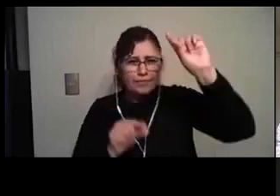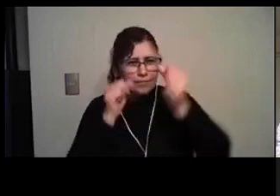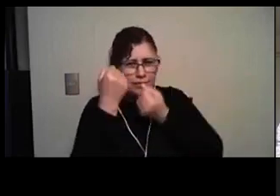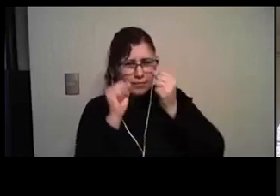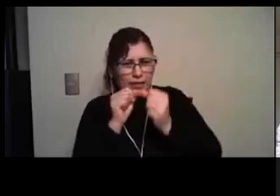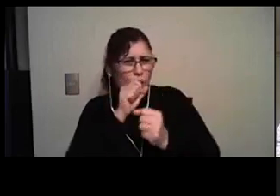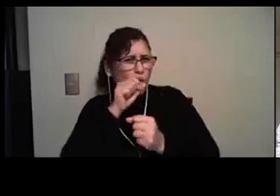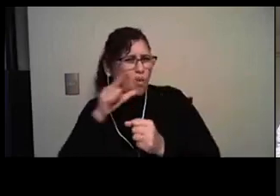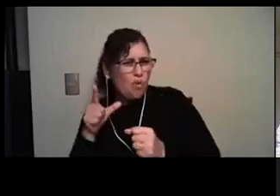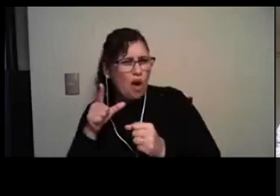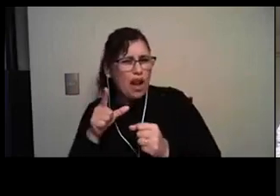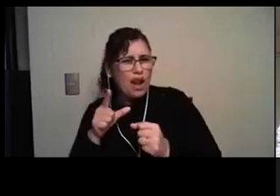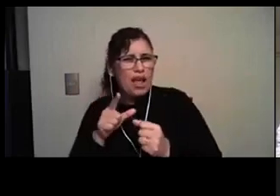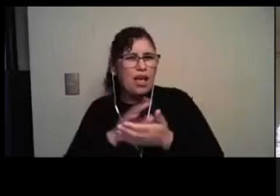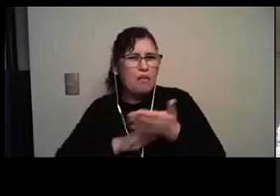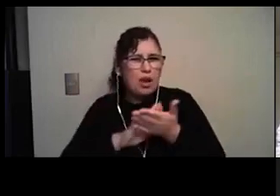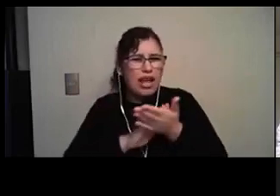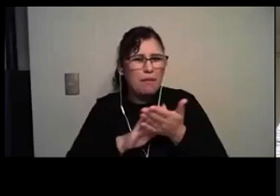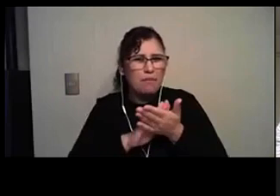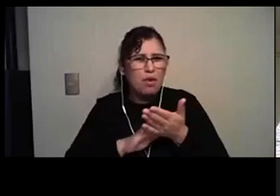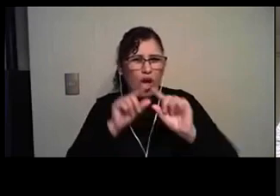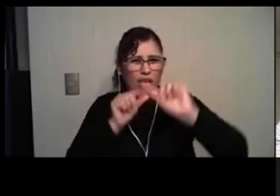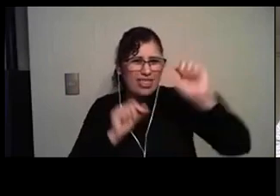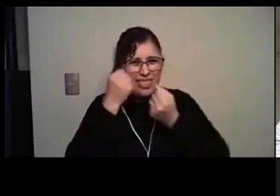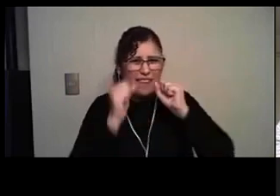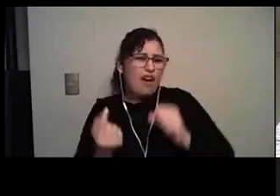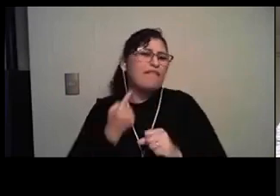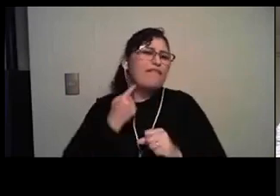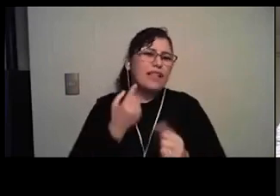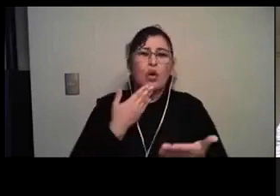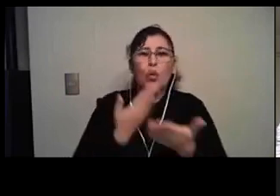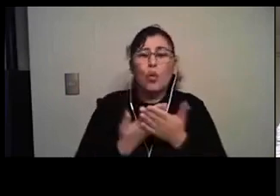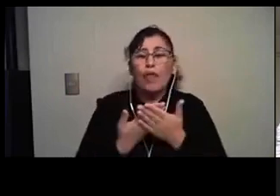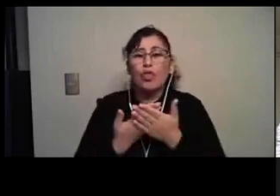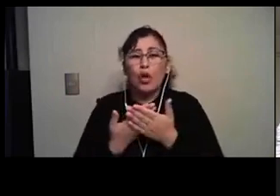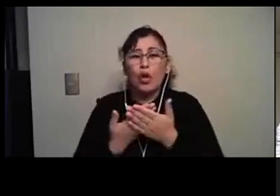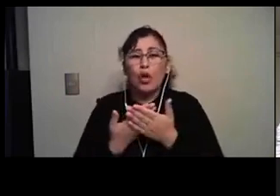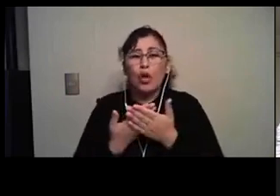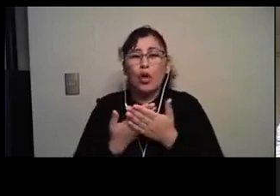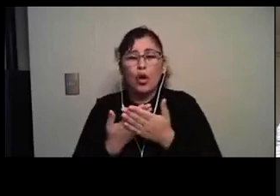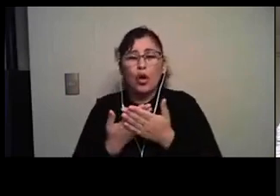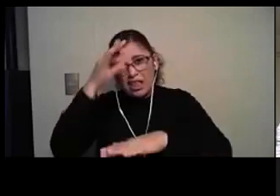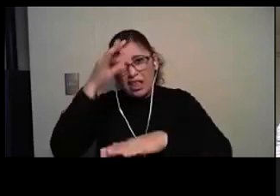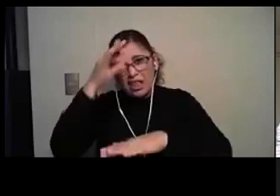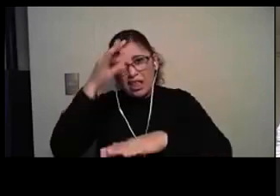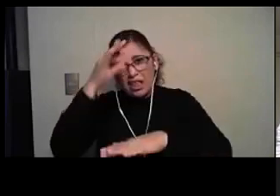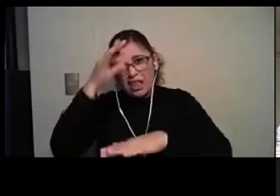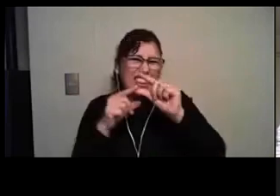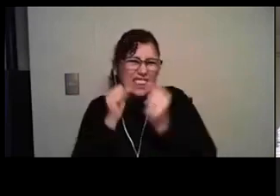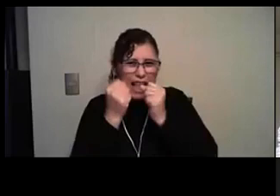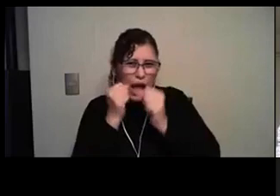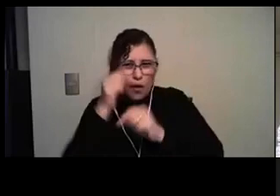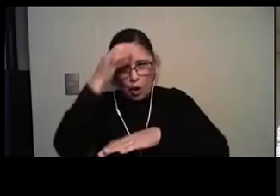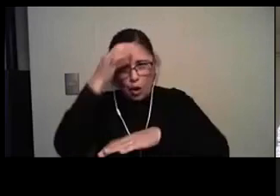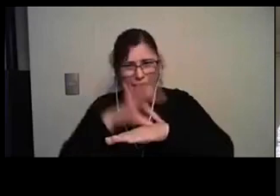afecta más la neuropatía alcohólica? Porque la de diabetes podría, según tenía